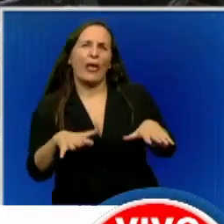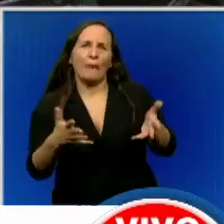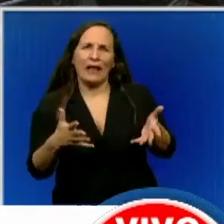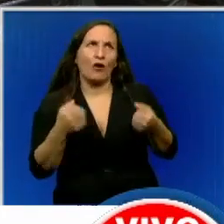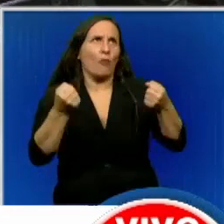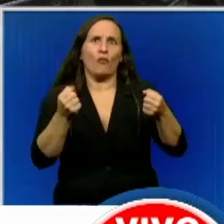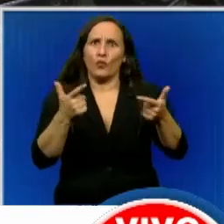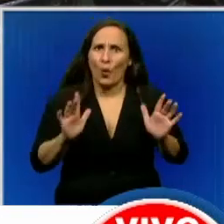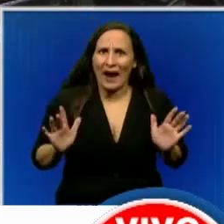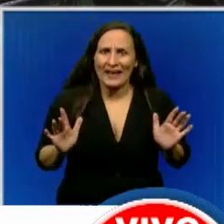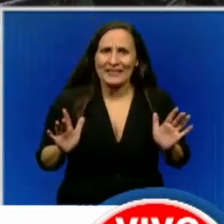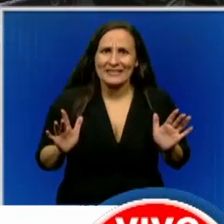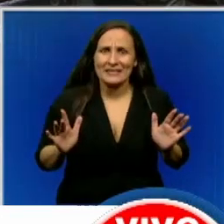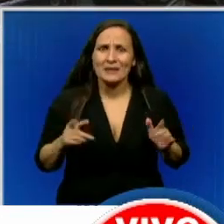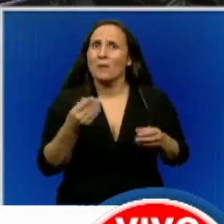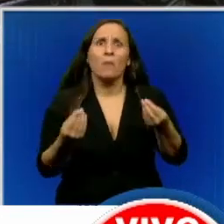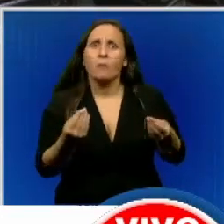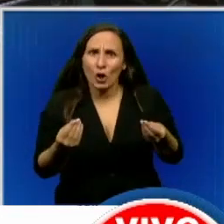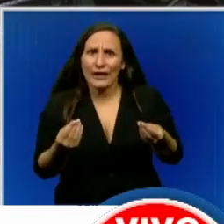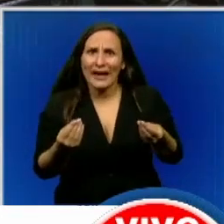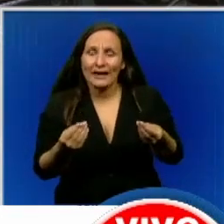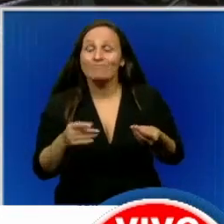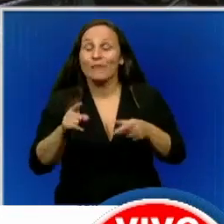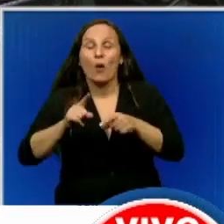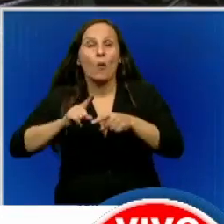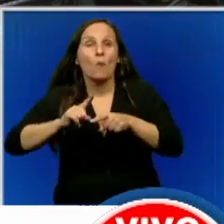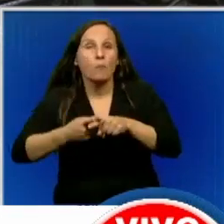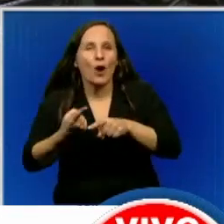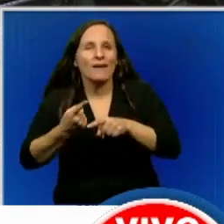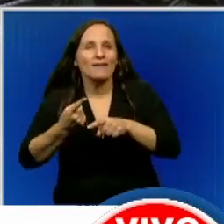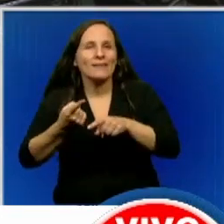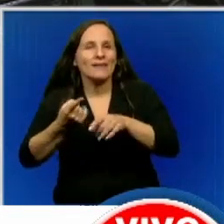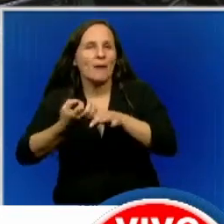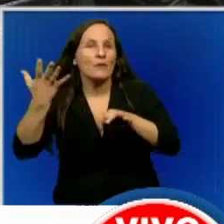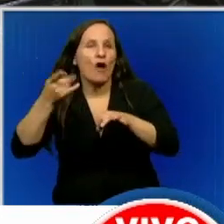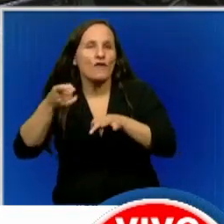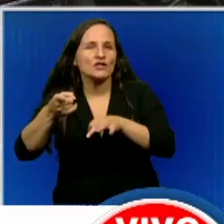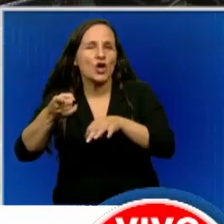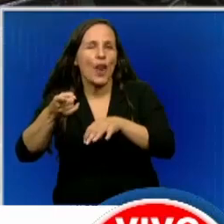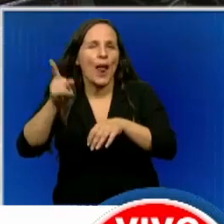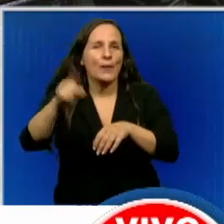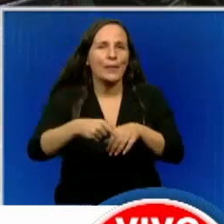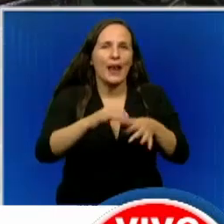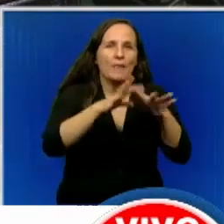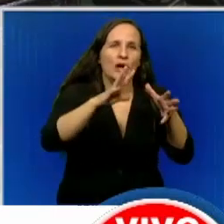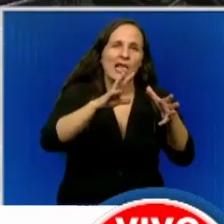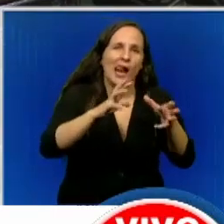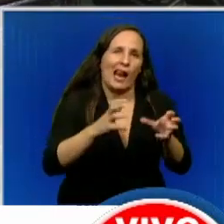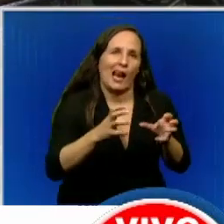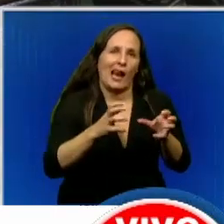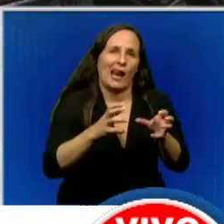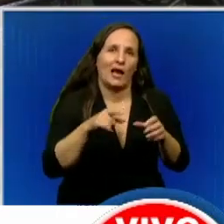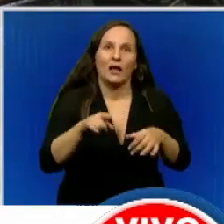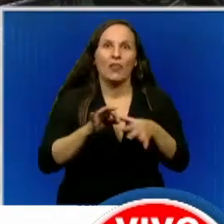democracias. Ahora, son débiles porque la política profesional la debilita. Entonces, en democracia, la